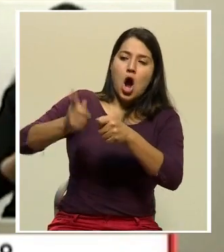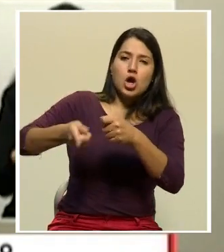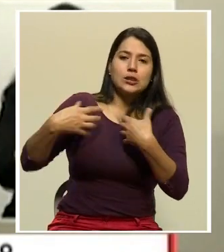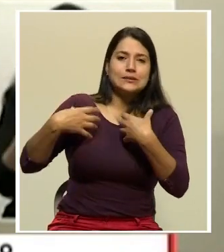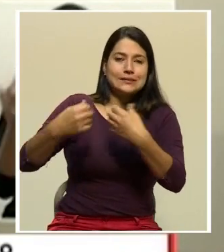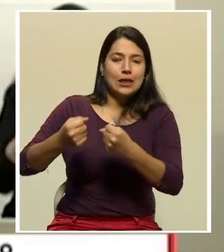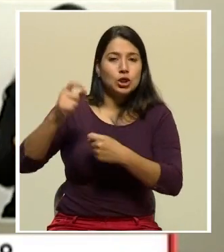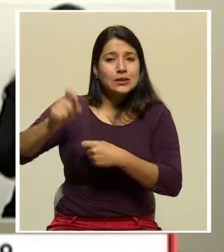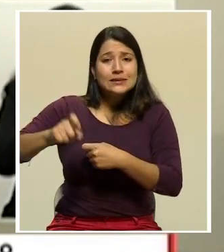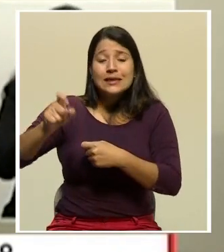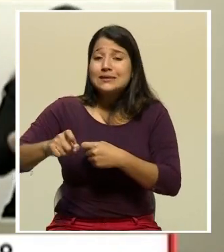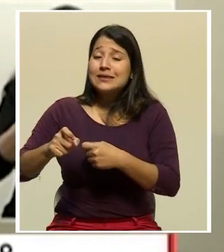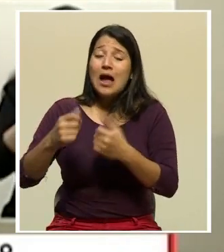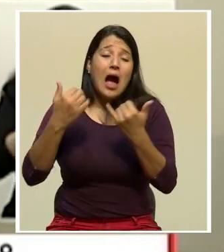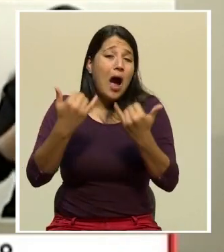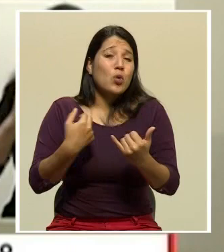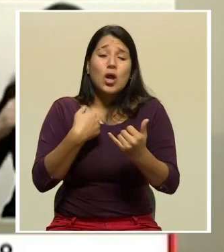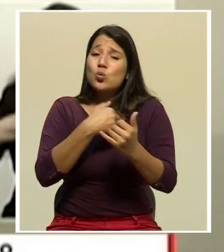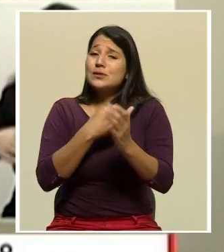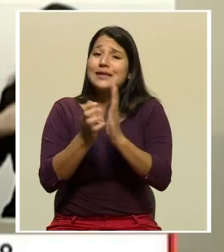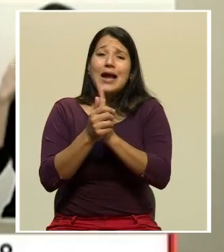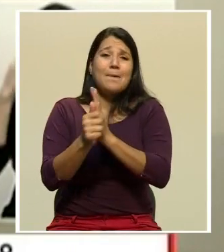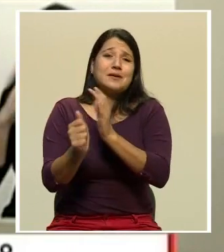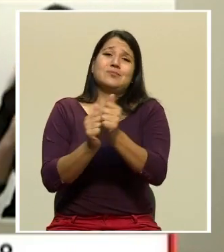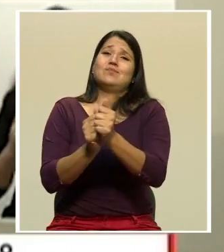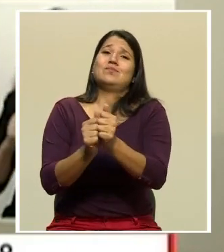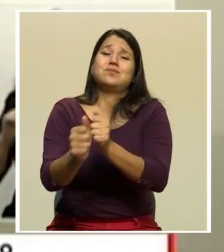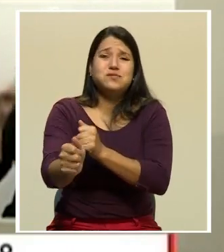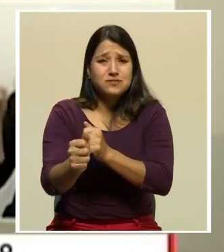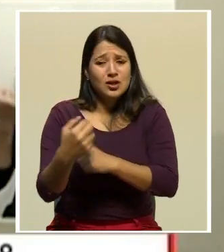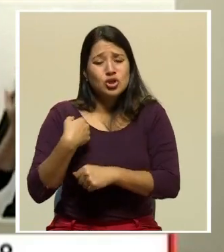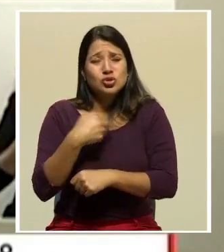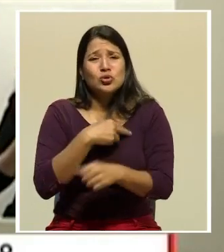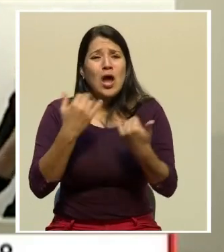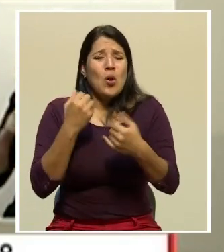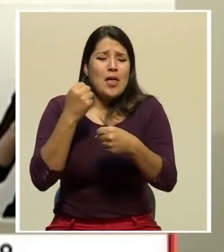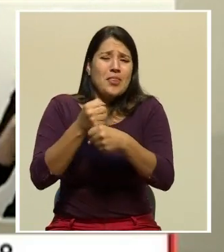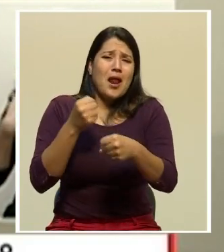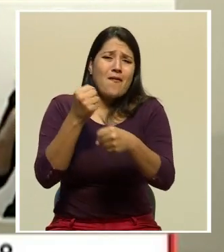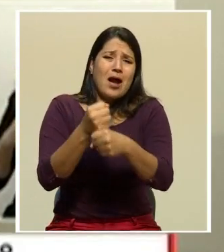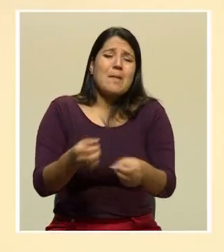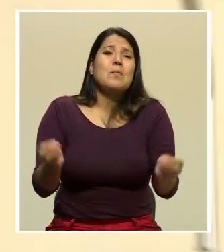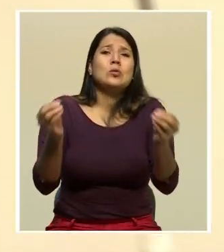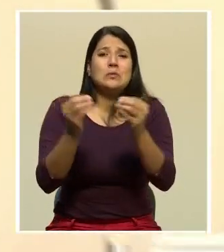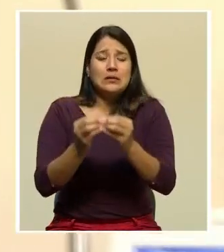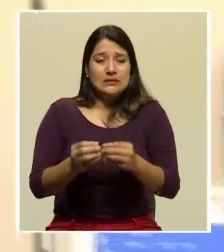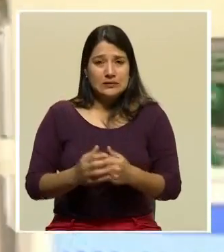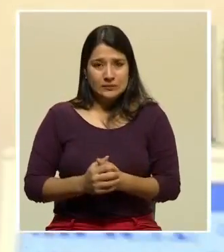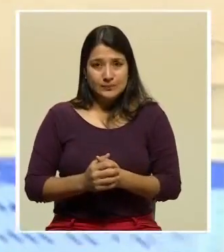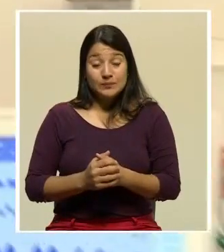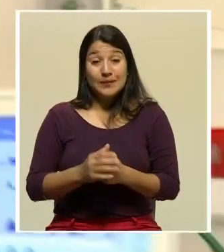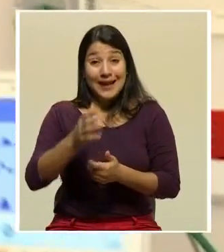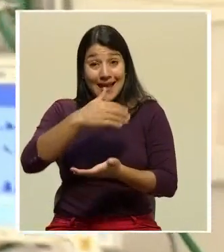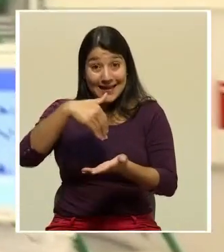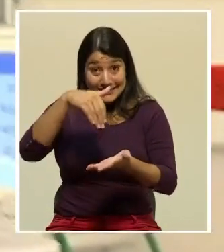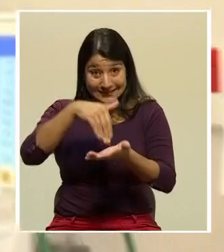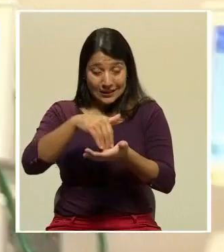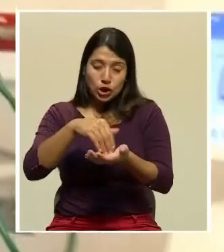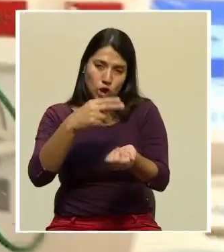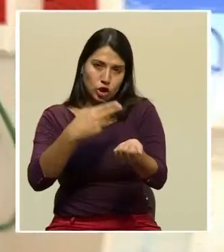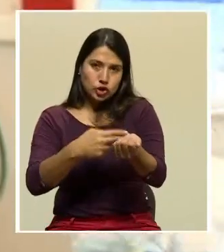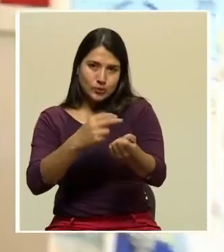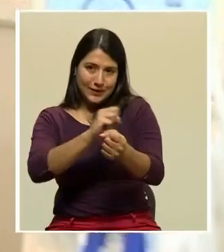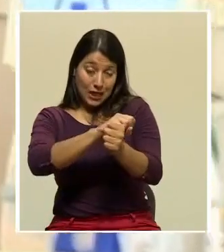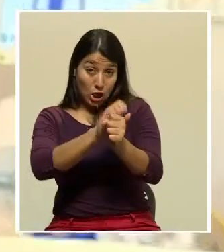Está justamente sobrepasando la capacidad de las áreas rectoras que están trabajando mucho más del 100%. El Centro Especializado de Atención